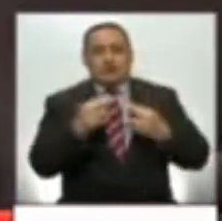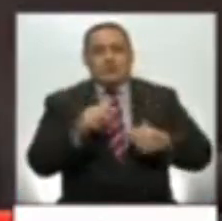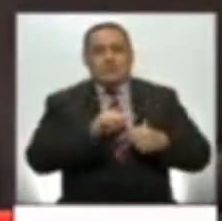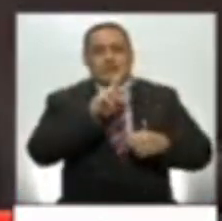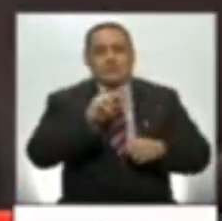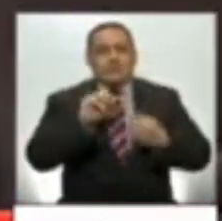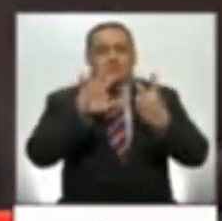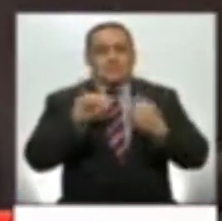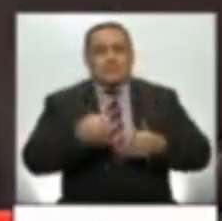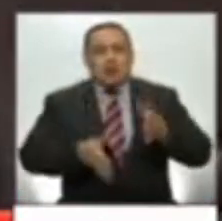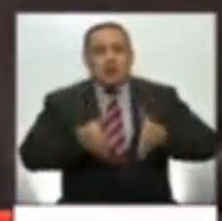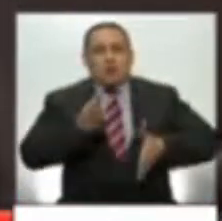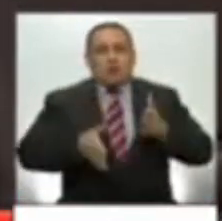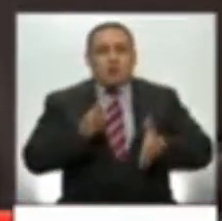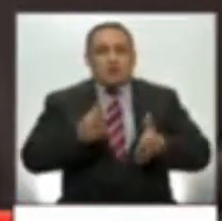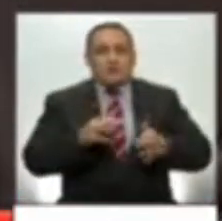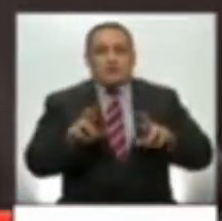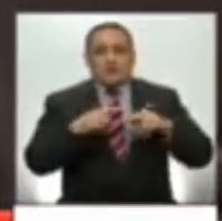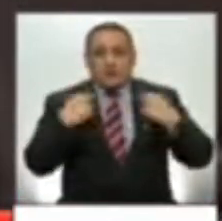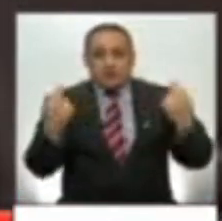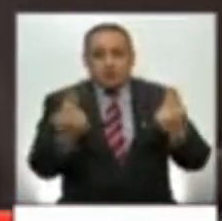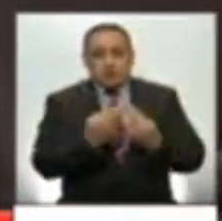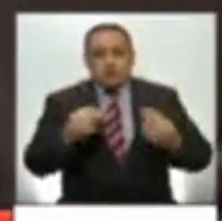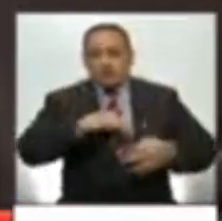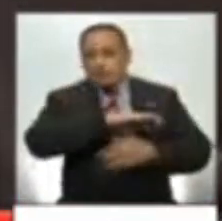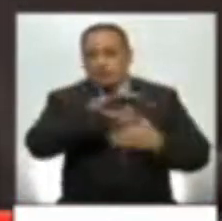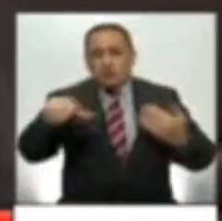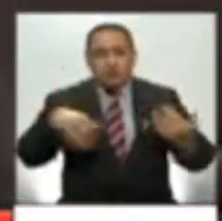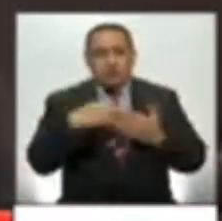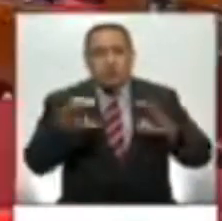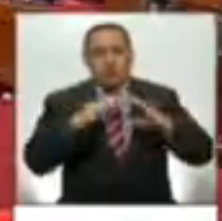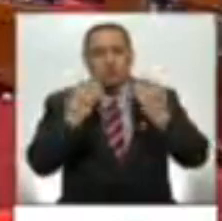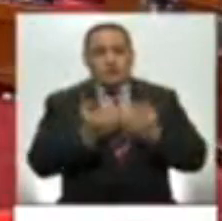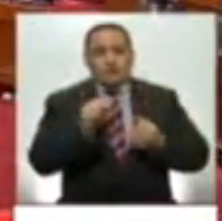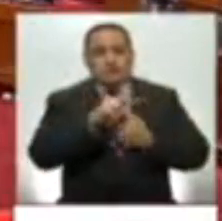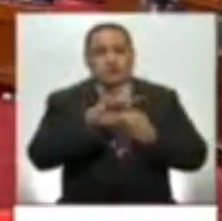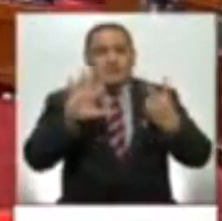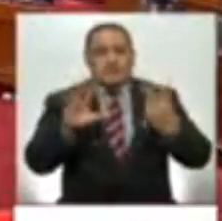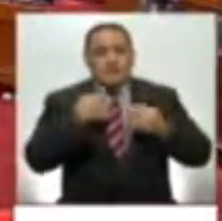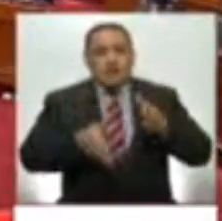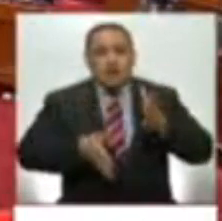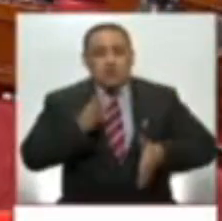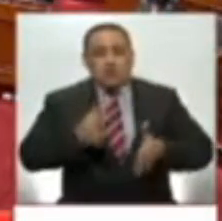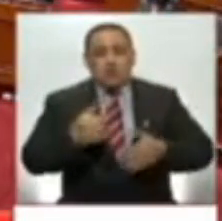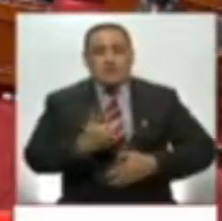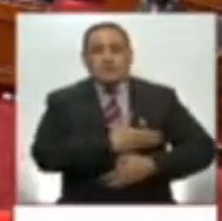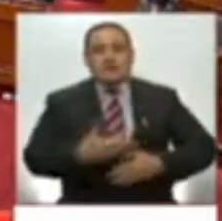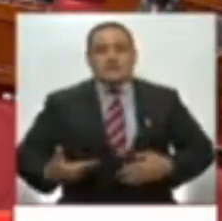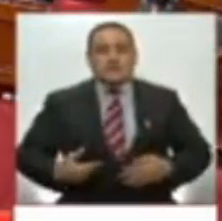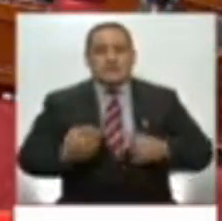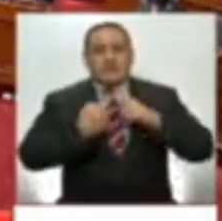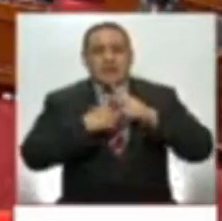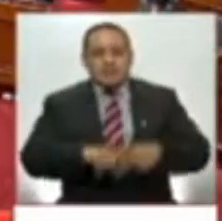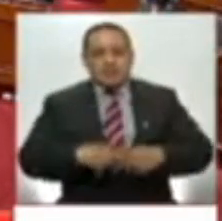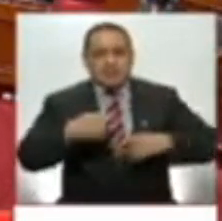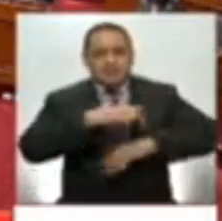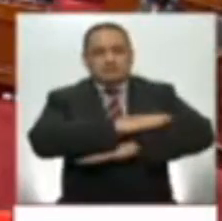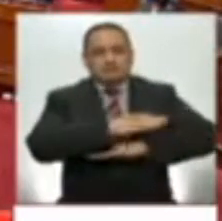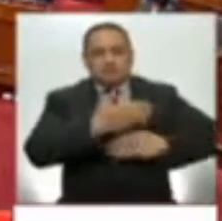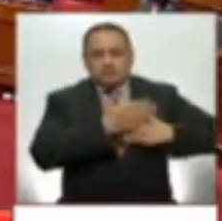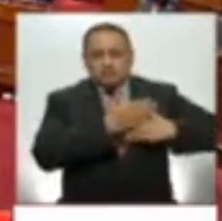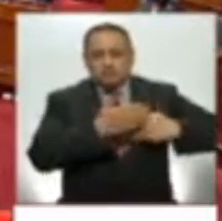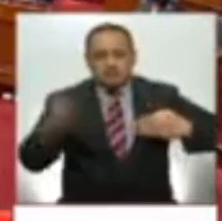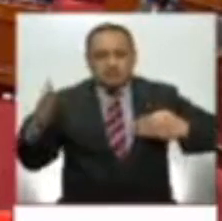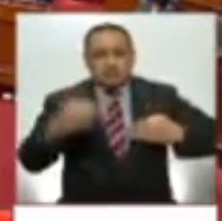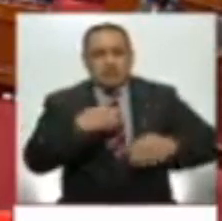el 27 de julio. Reunido el Pleno del Congreso el 27 de julio, el presidente procede a la instalación del respectivo periodo anual de